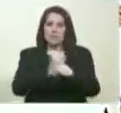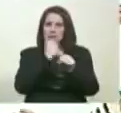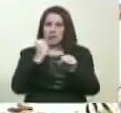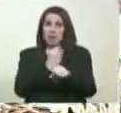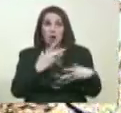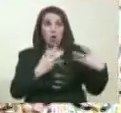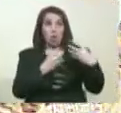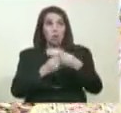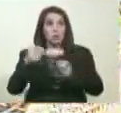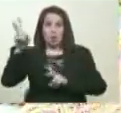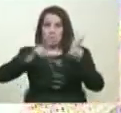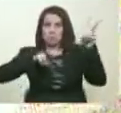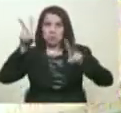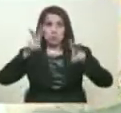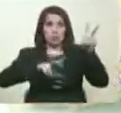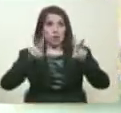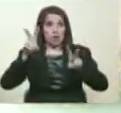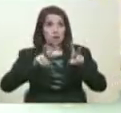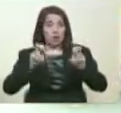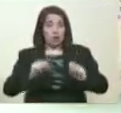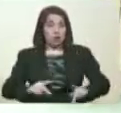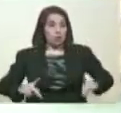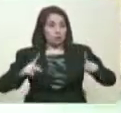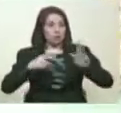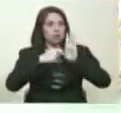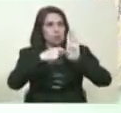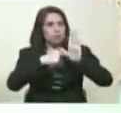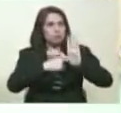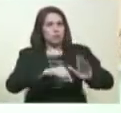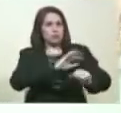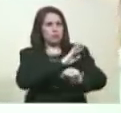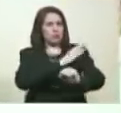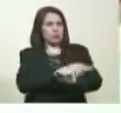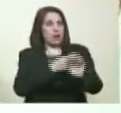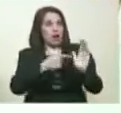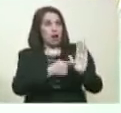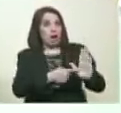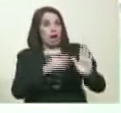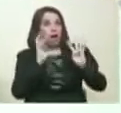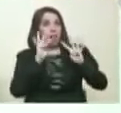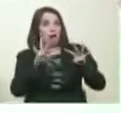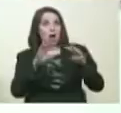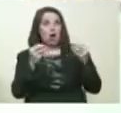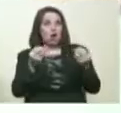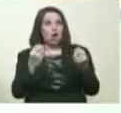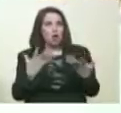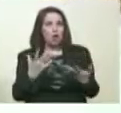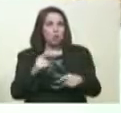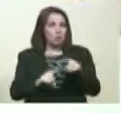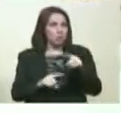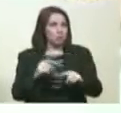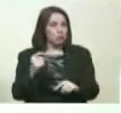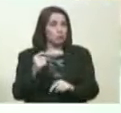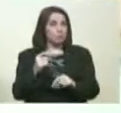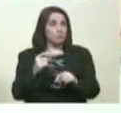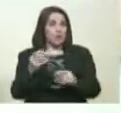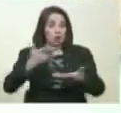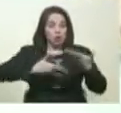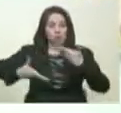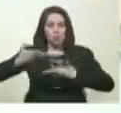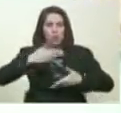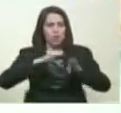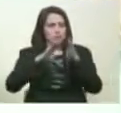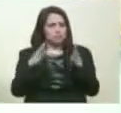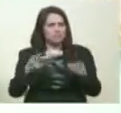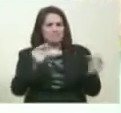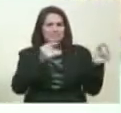los expositores van a tener la oportunidad de presentar sus potencialidades. Además, el acompañamiento. Ruedas de negocios. Sí, ruedas de negocios y el